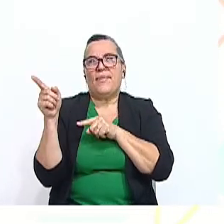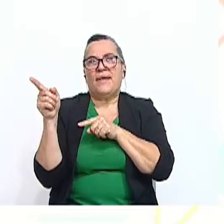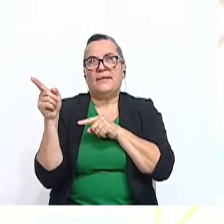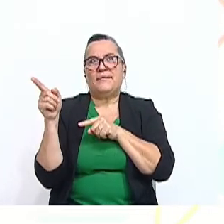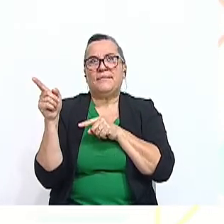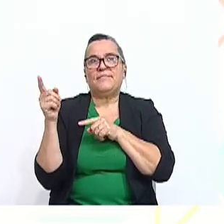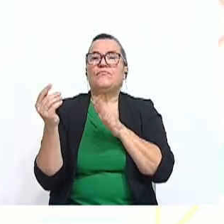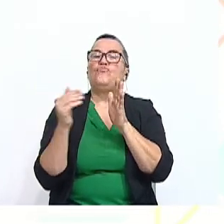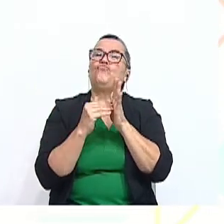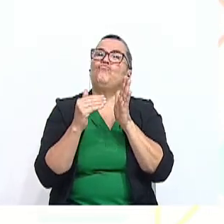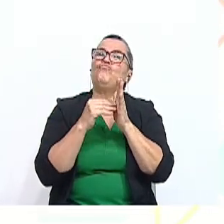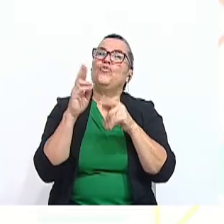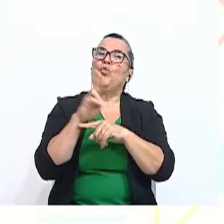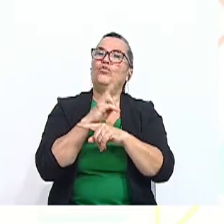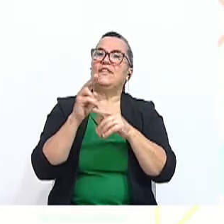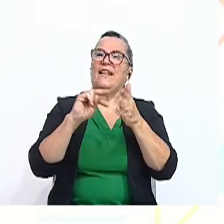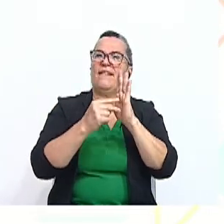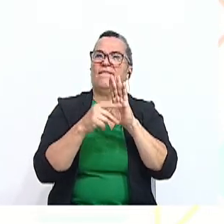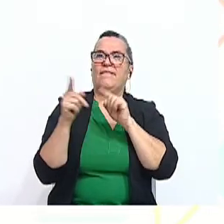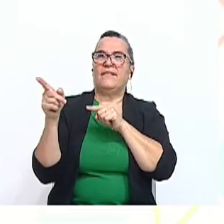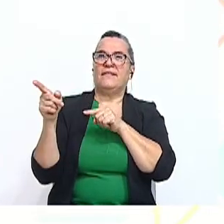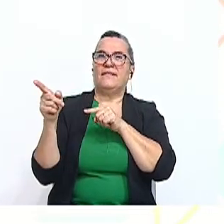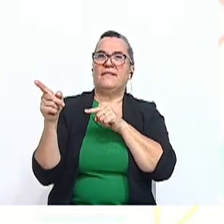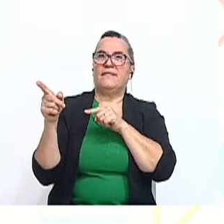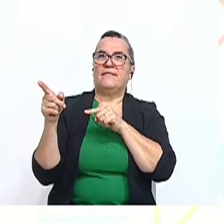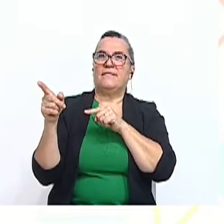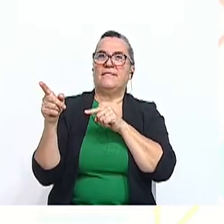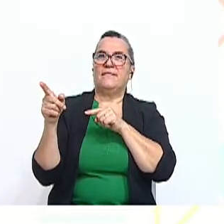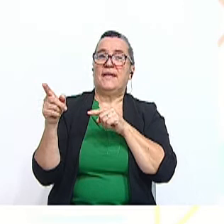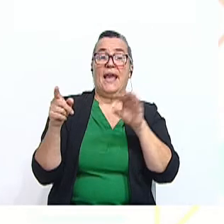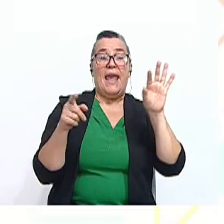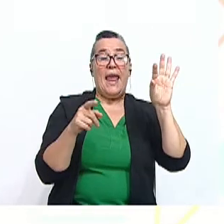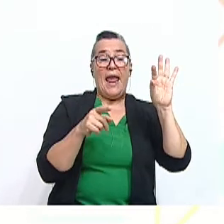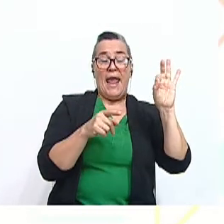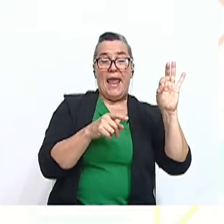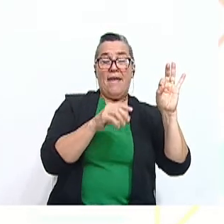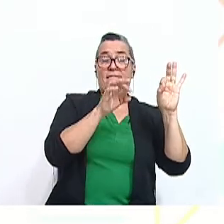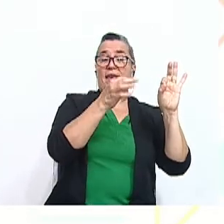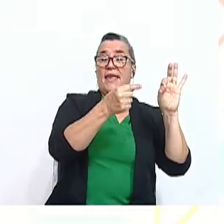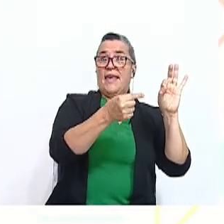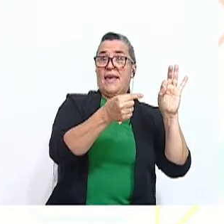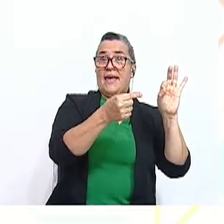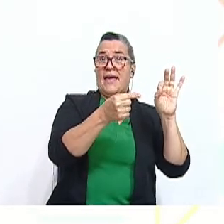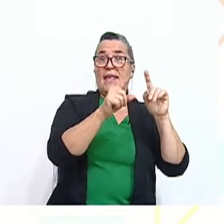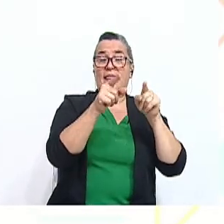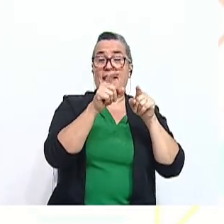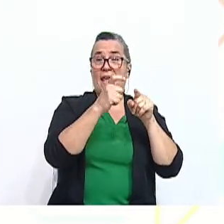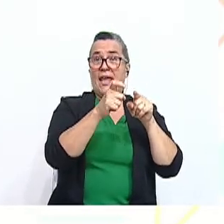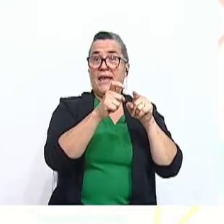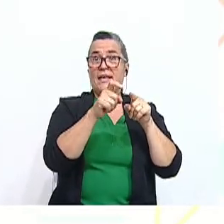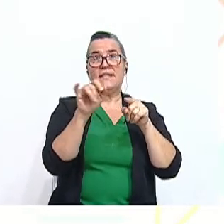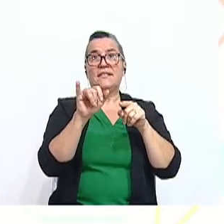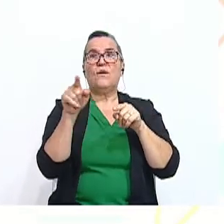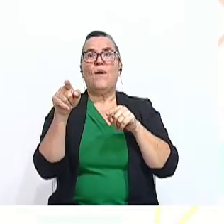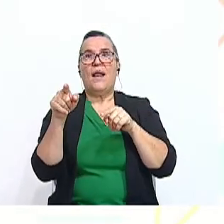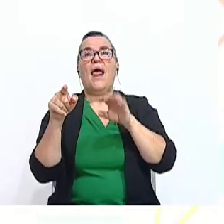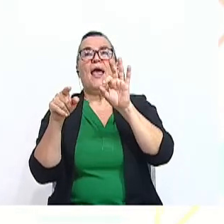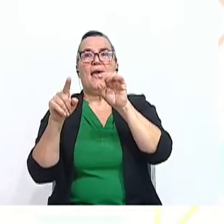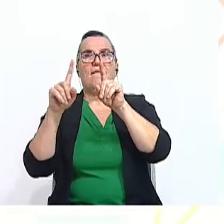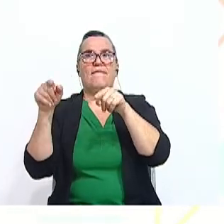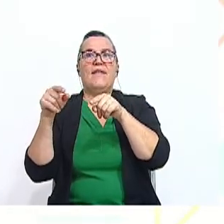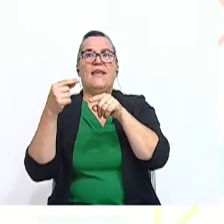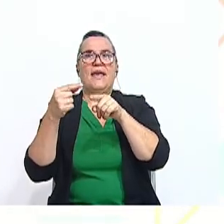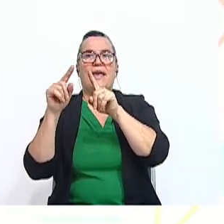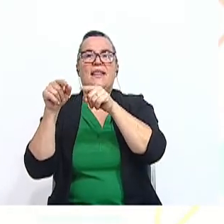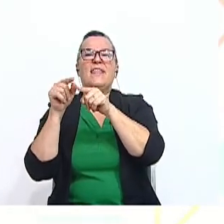volvamos a utilizar la definición. Por definición, tenemos que esto es f de g de x. ¿Qué